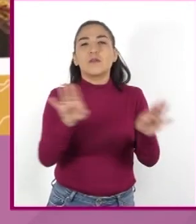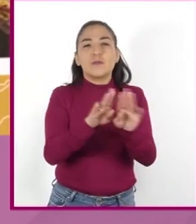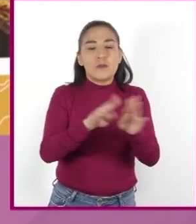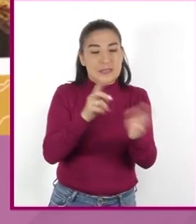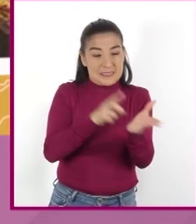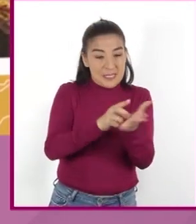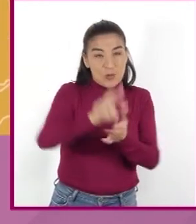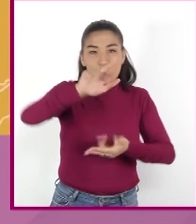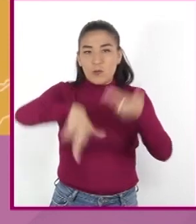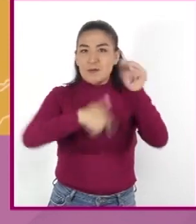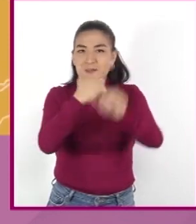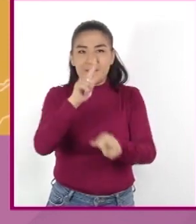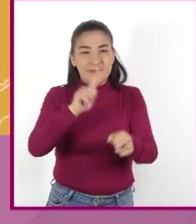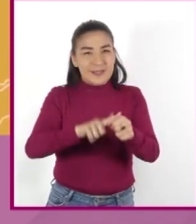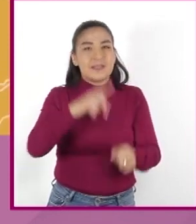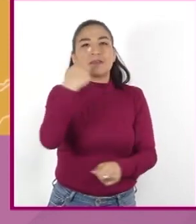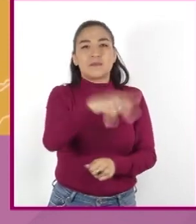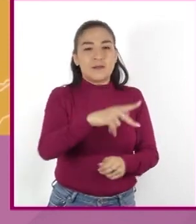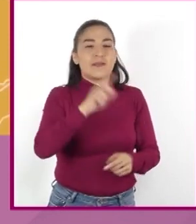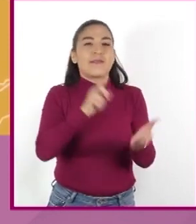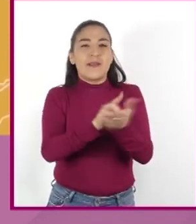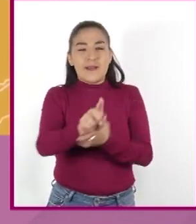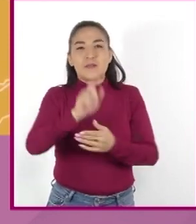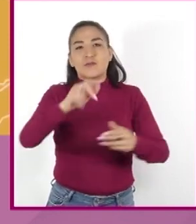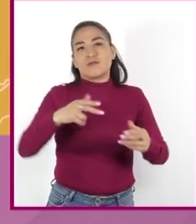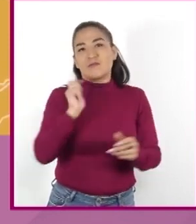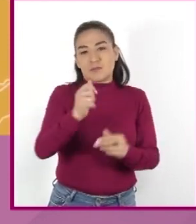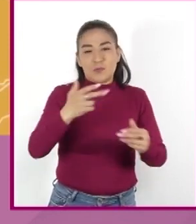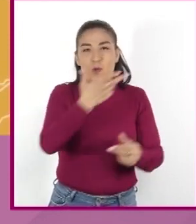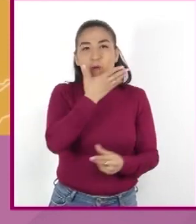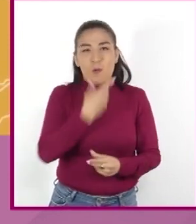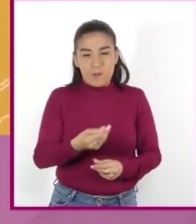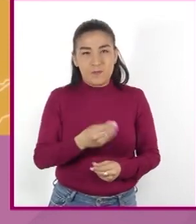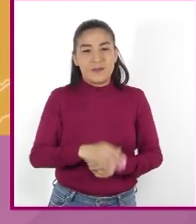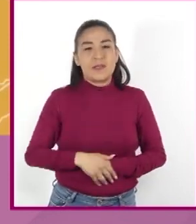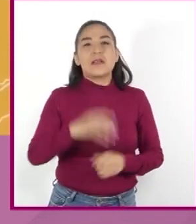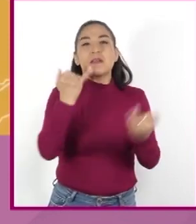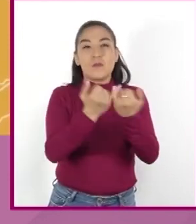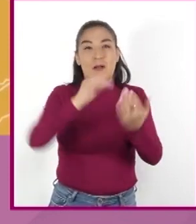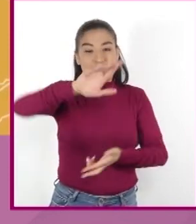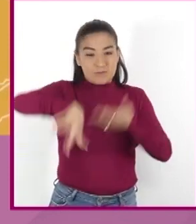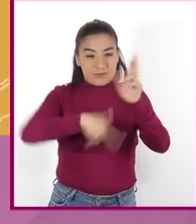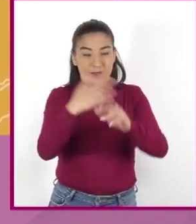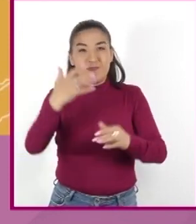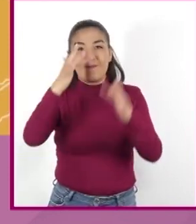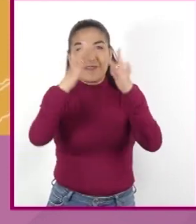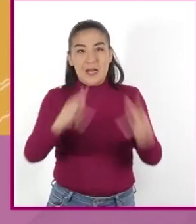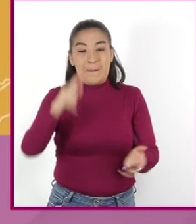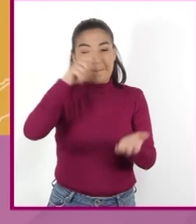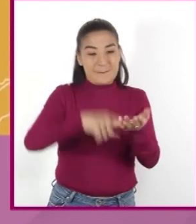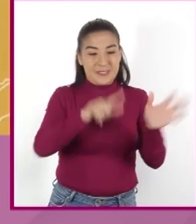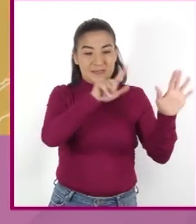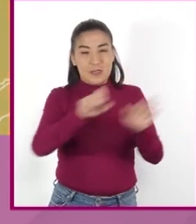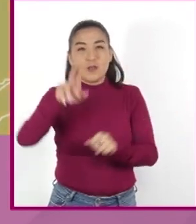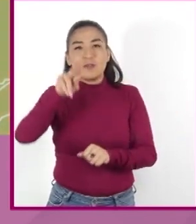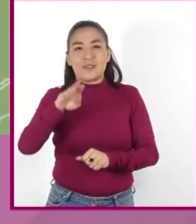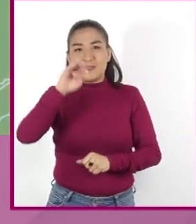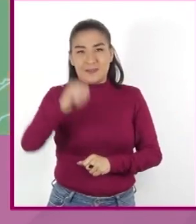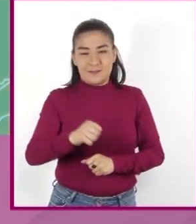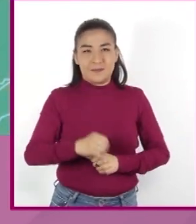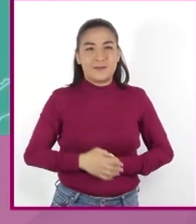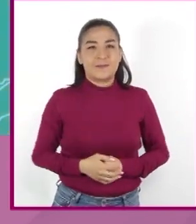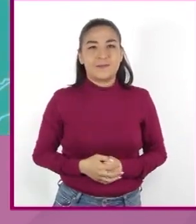Derechos del Hombre y del Ciudadano, fruto de la Revolución Francesa que inició en el año 1789.